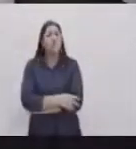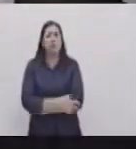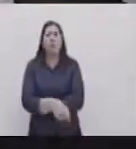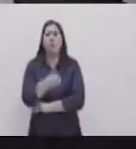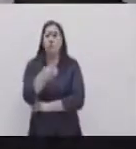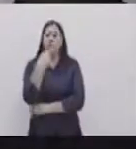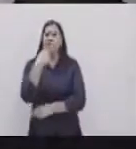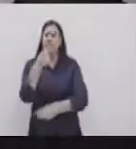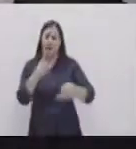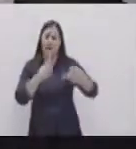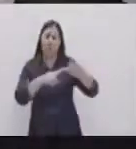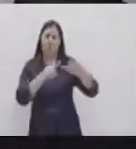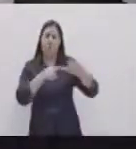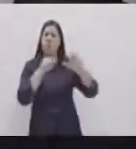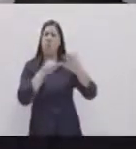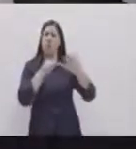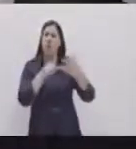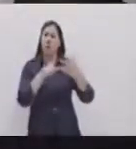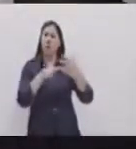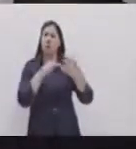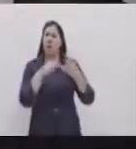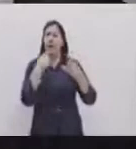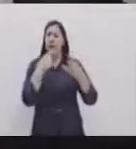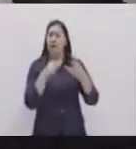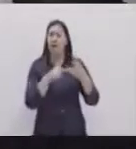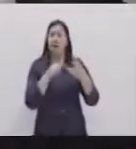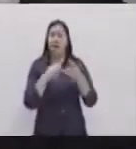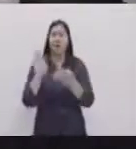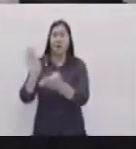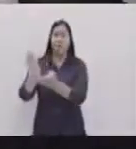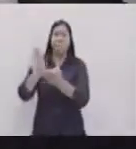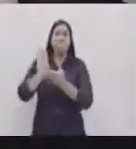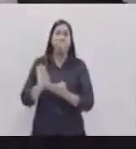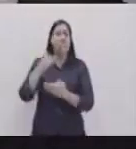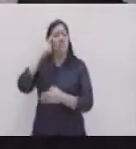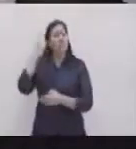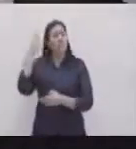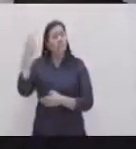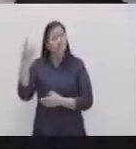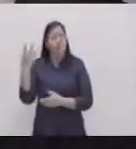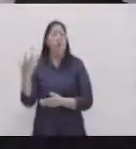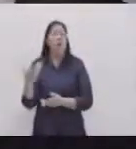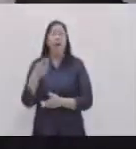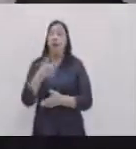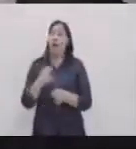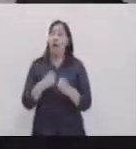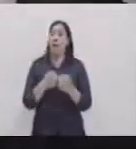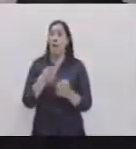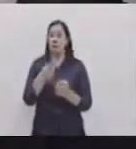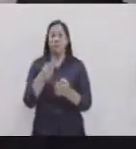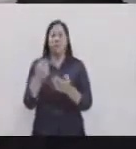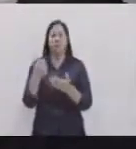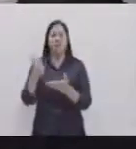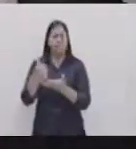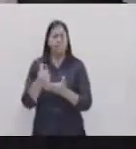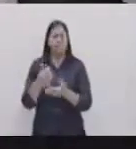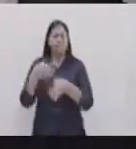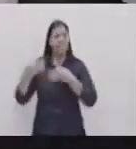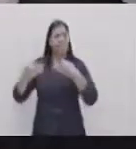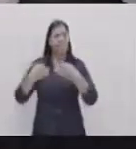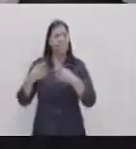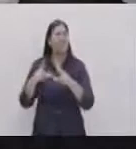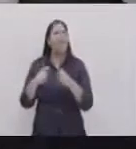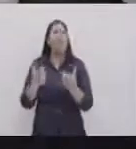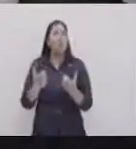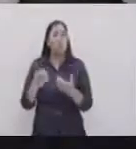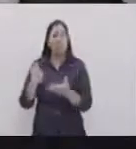3, que mencionó que en esa fase como que cumplimos con los beneficios del sueño. Entonces, ¿usted podría contarnos un poco más sobre cuáles